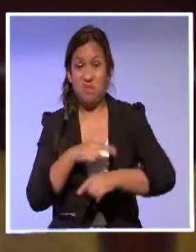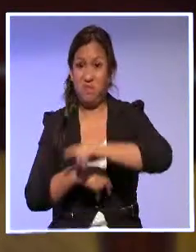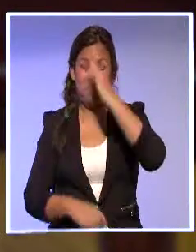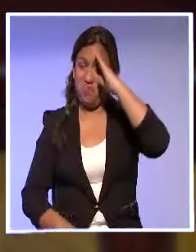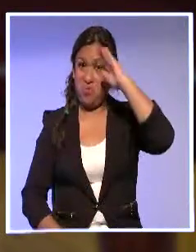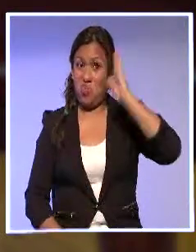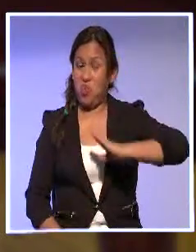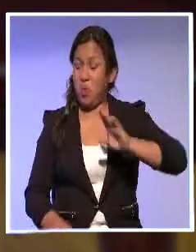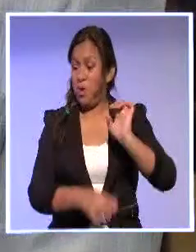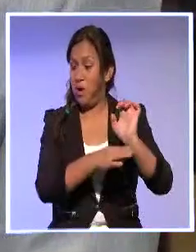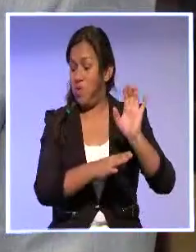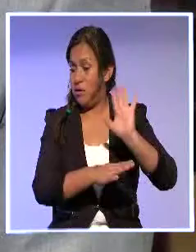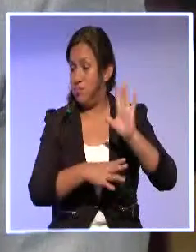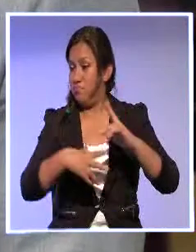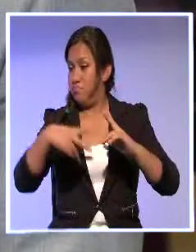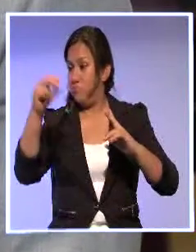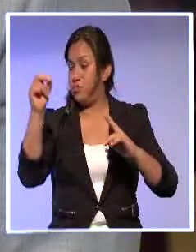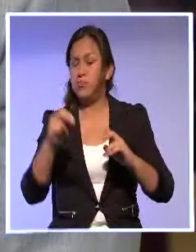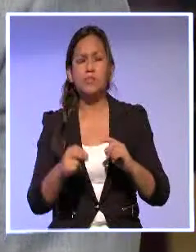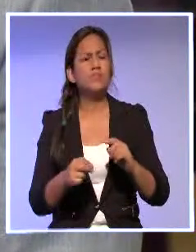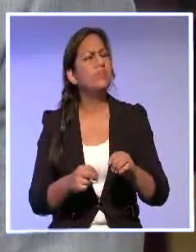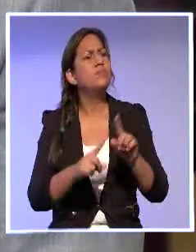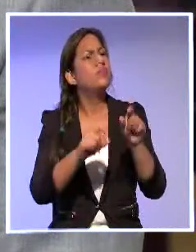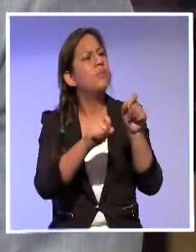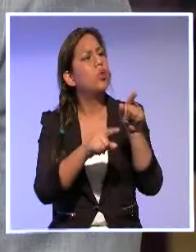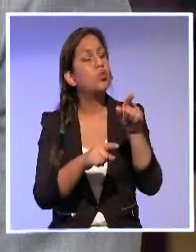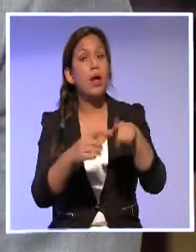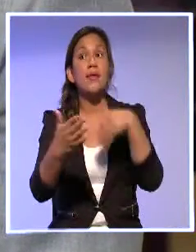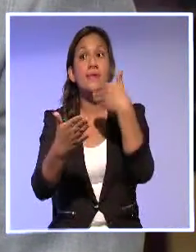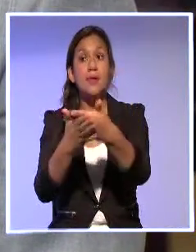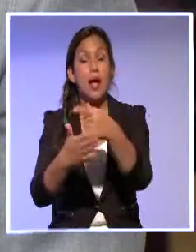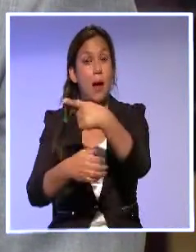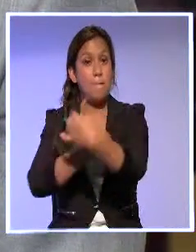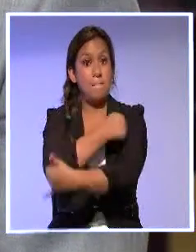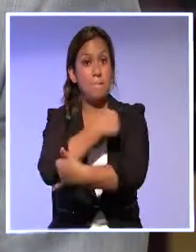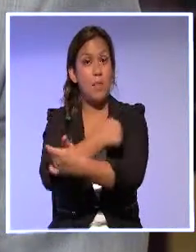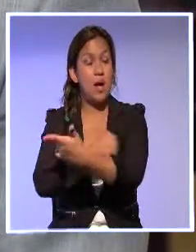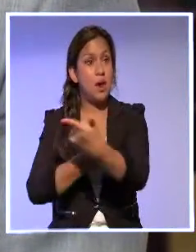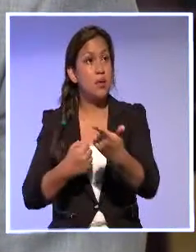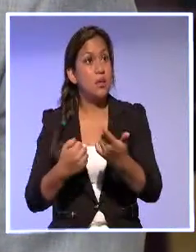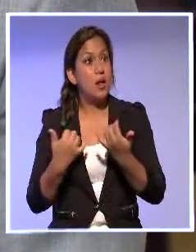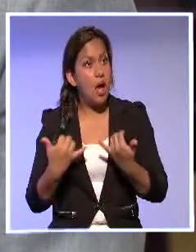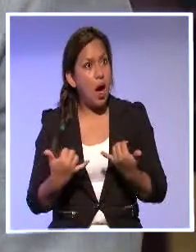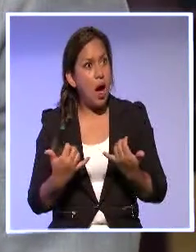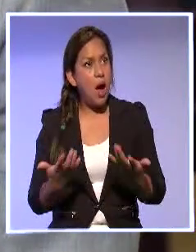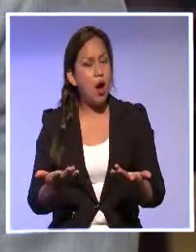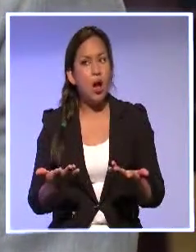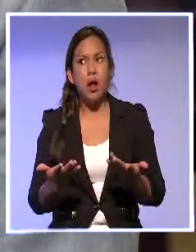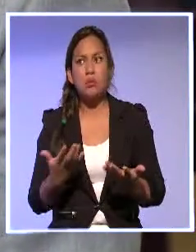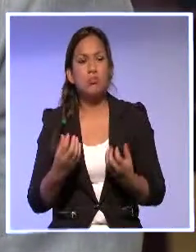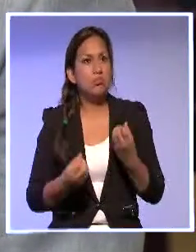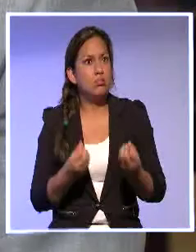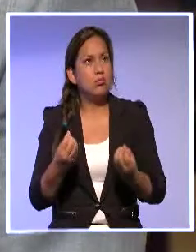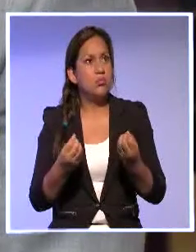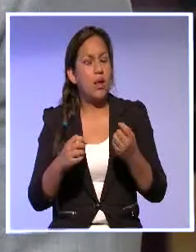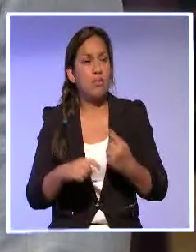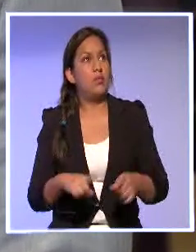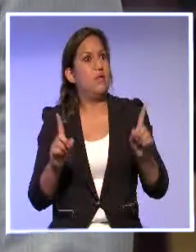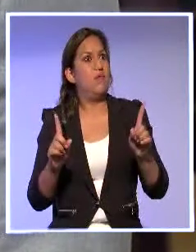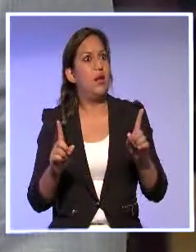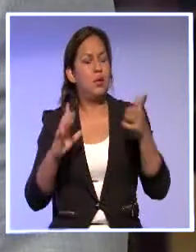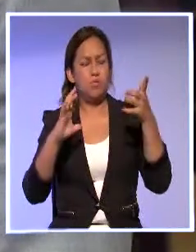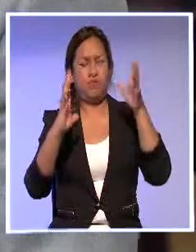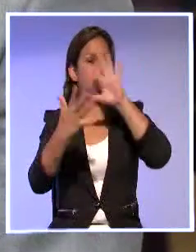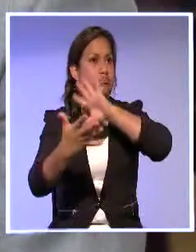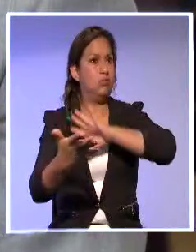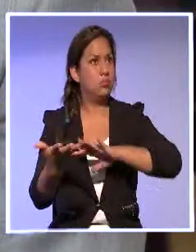y cuando usted ya llegó a italia que fue lo primero que se encontró encontrarse ahora ya con un mundo totalmente diferente al que se